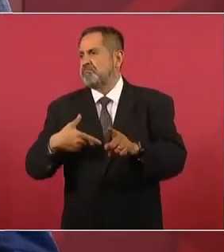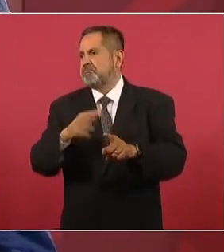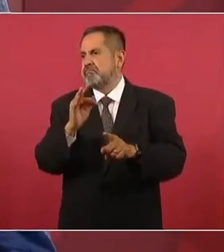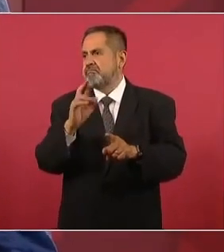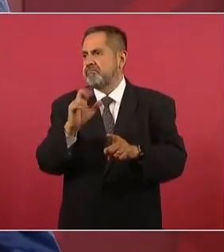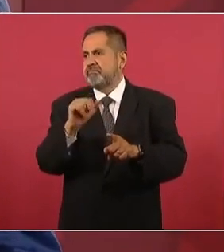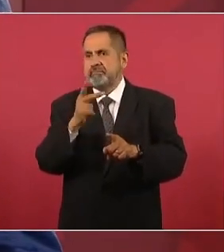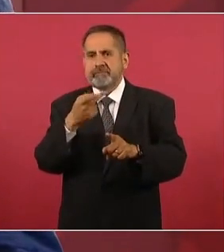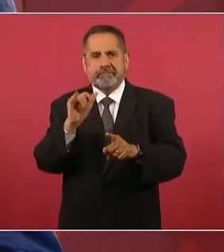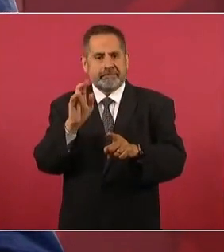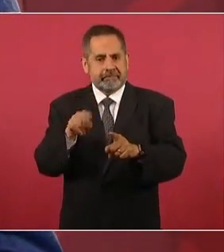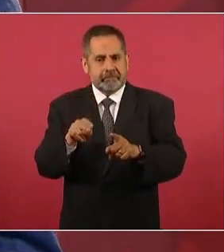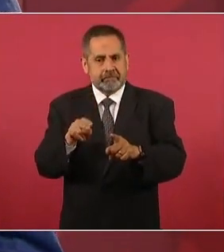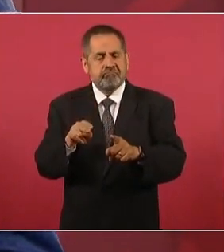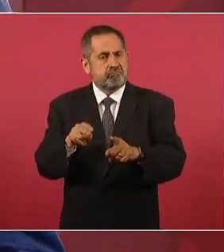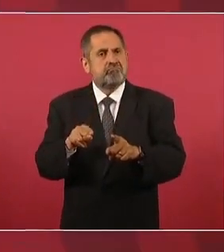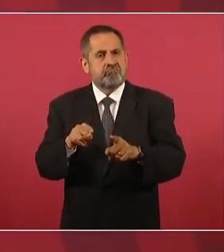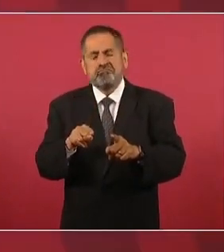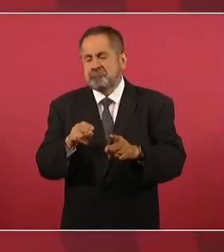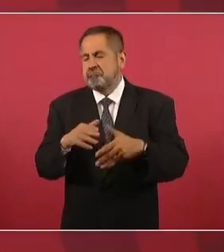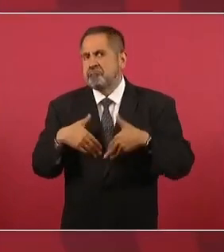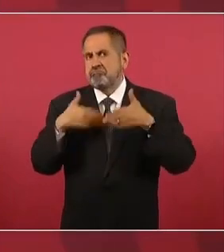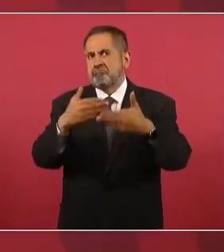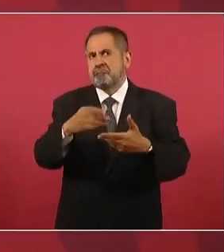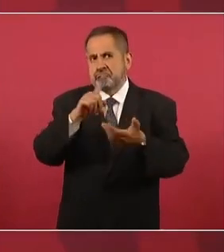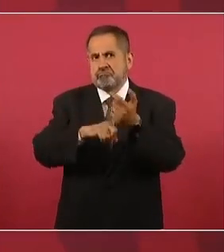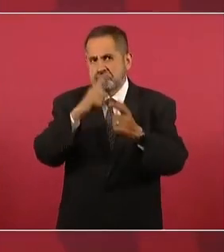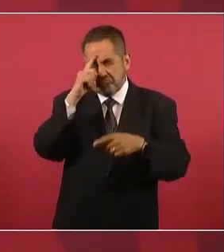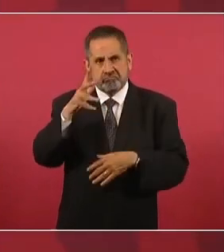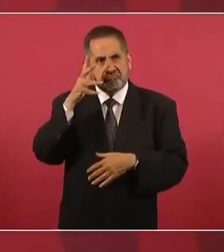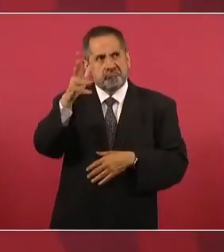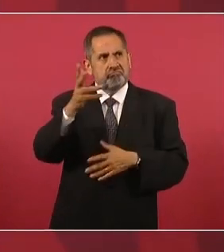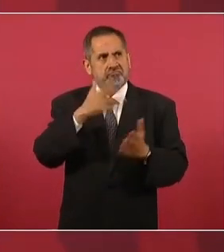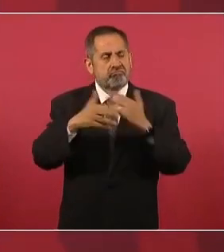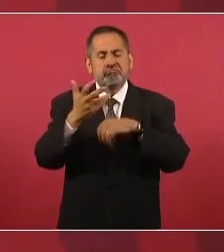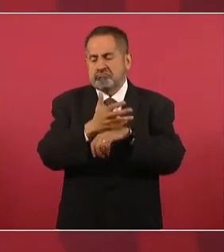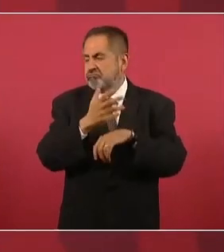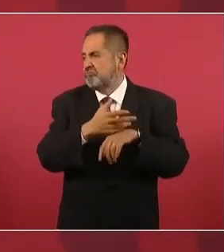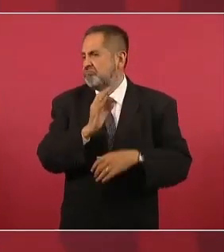en que había futuro en esa gran nación.